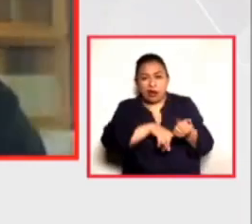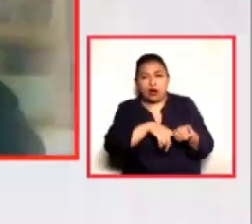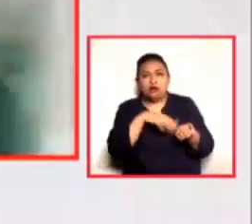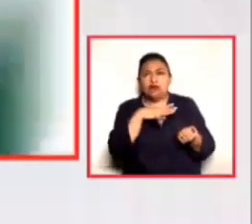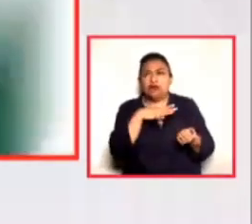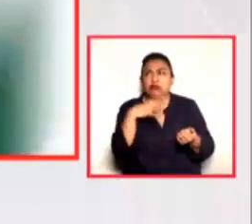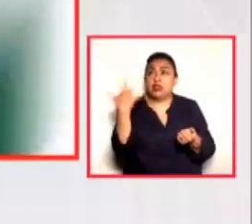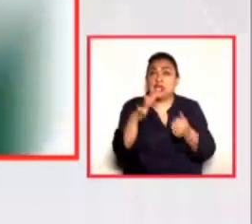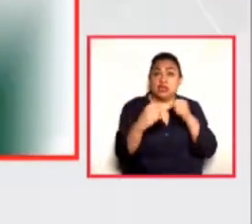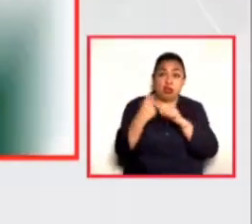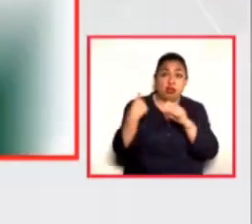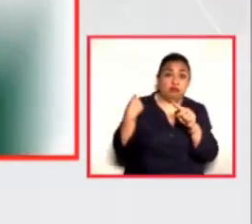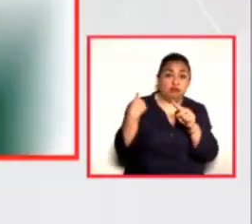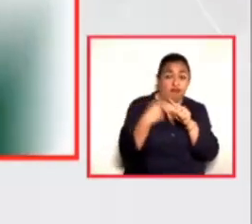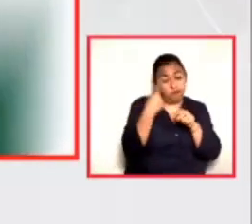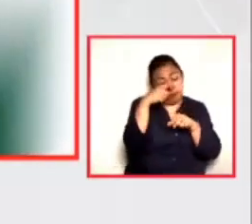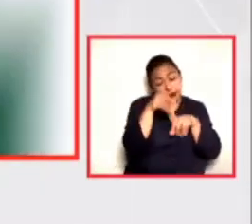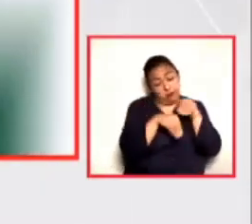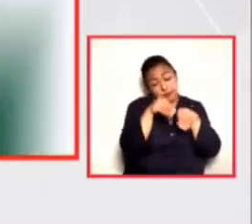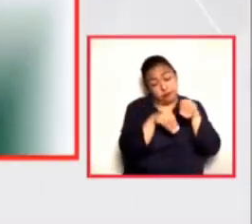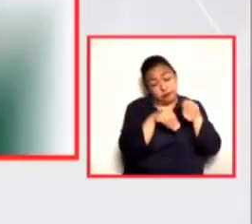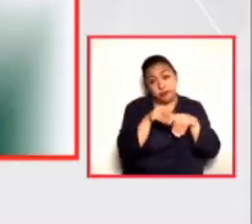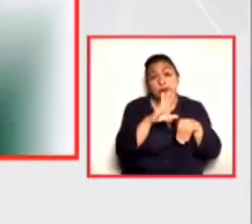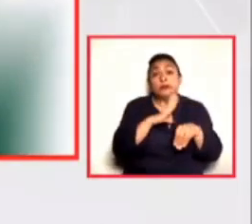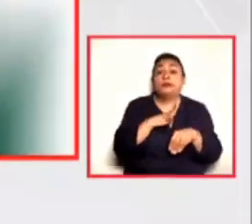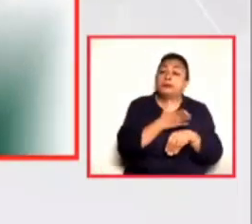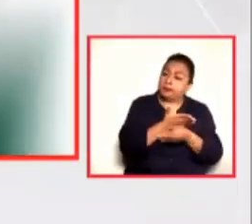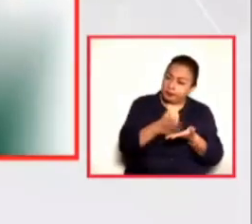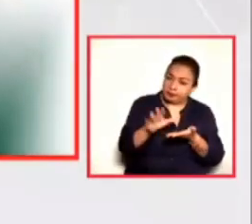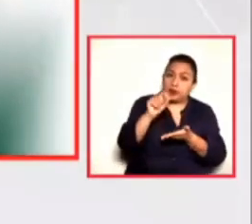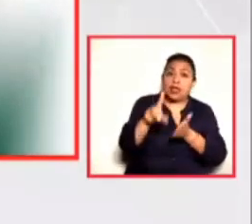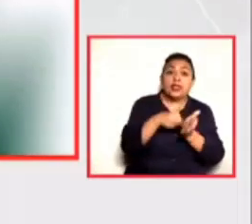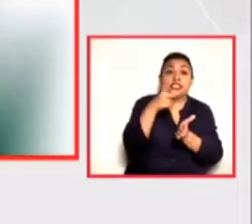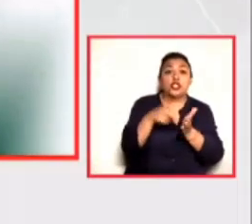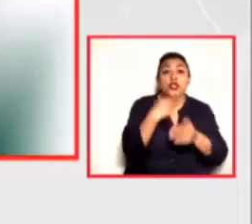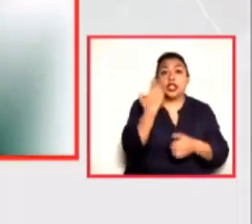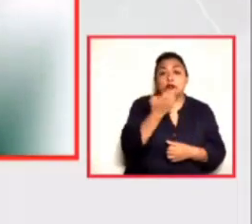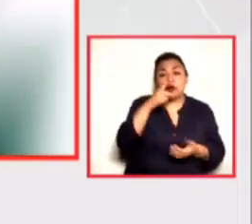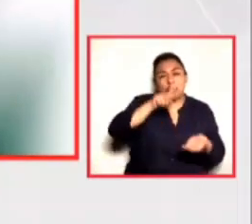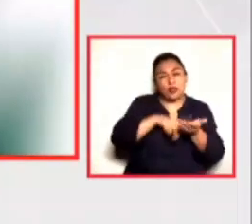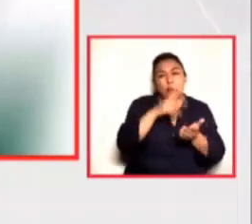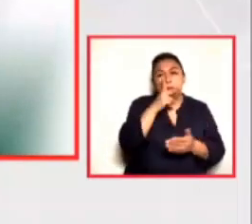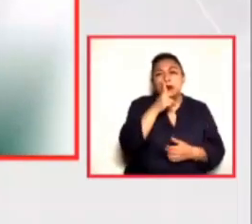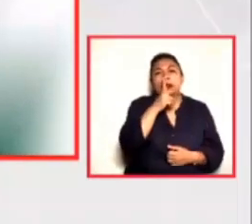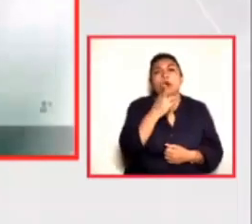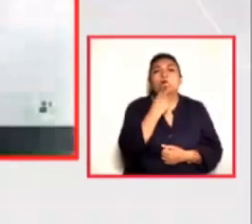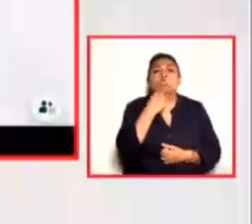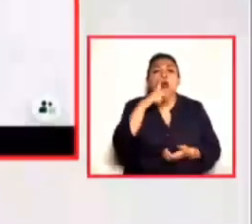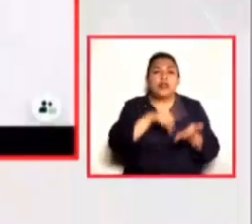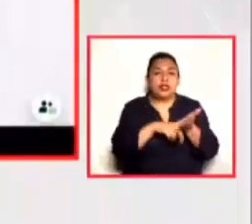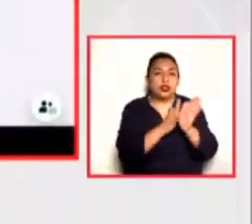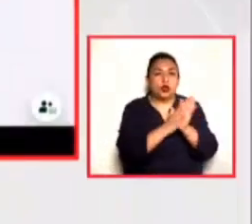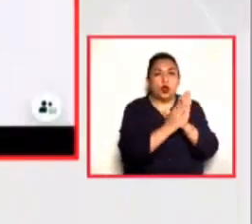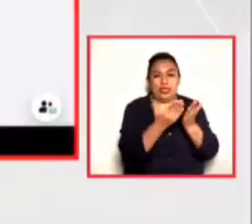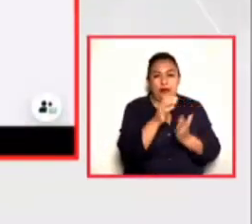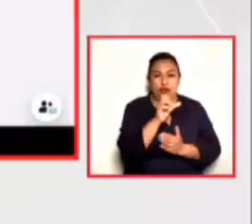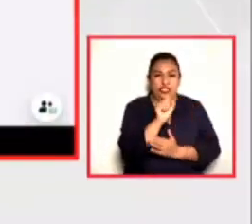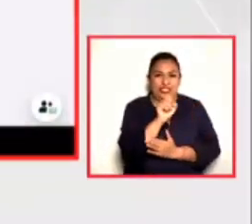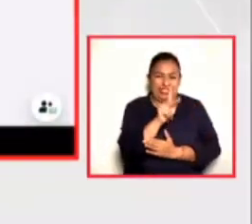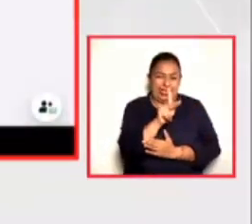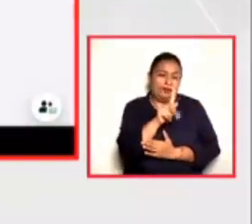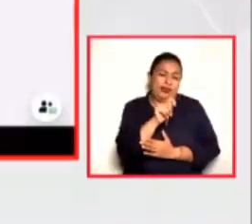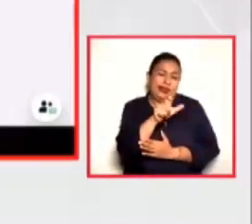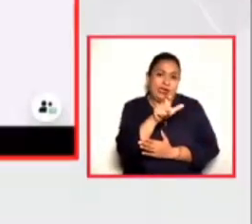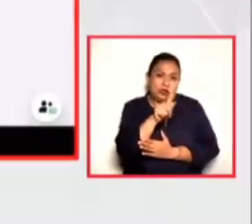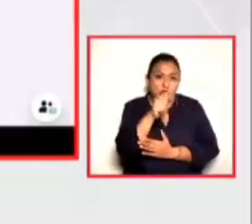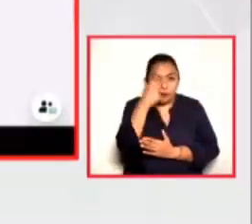completo. Además, tiene un diccionario escolar que incluye el vocabulario utilizado en los libros de texto. Esto para ayudar a la formación